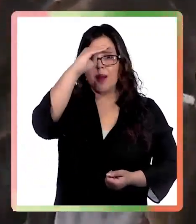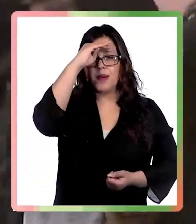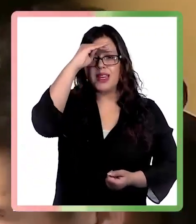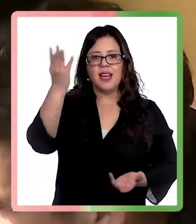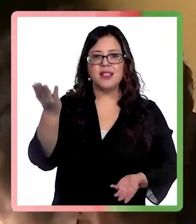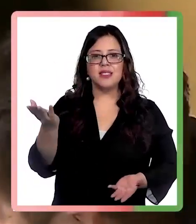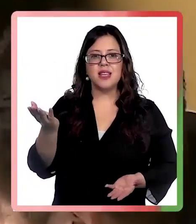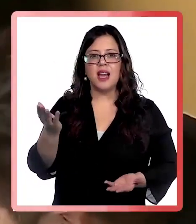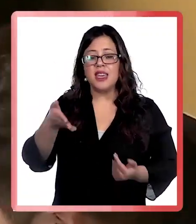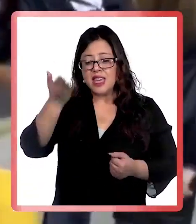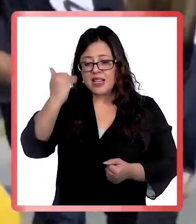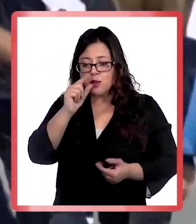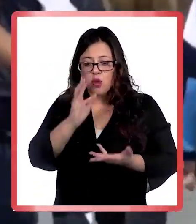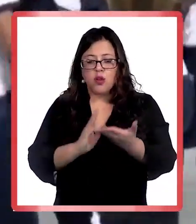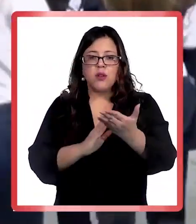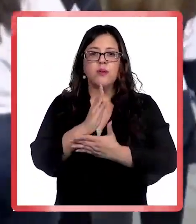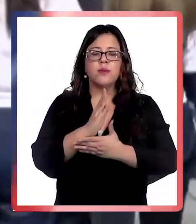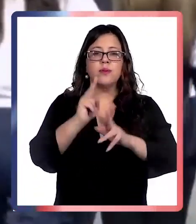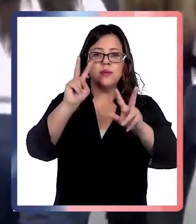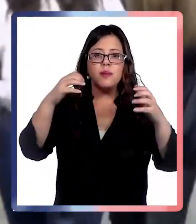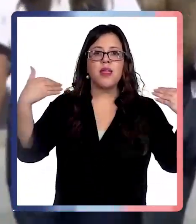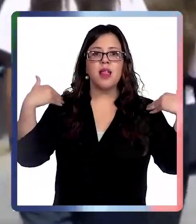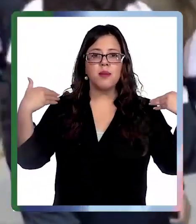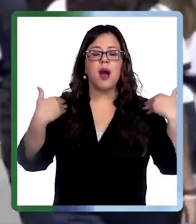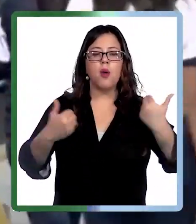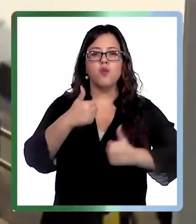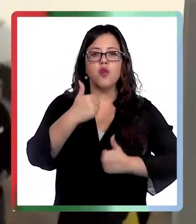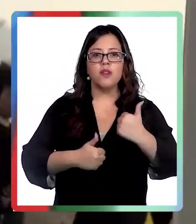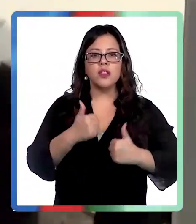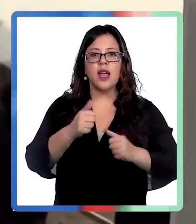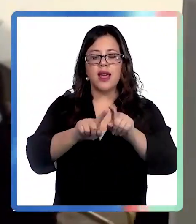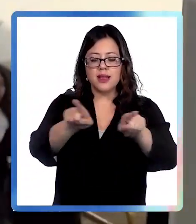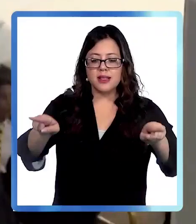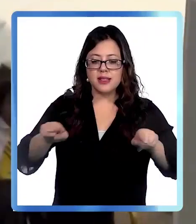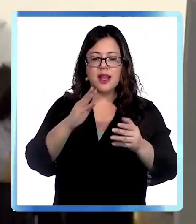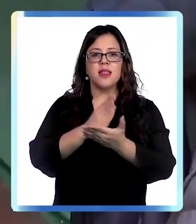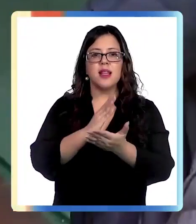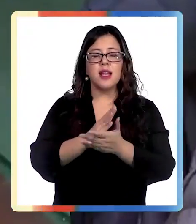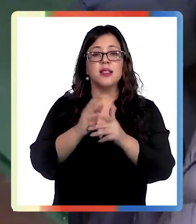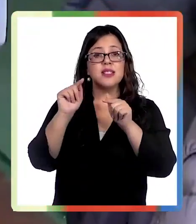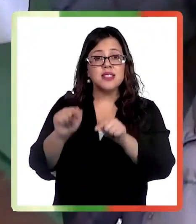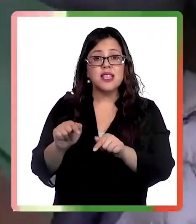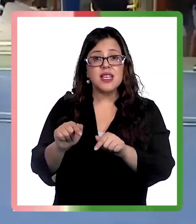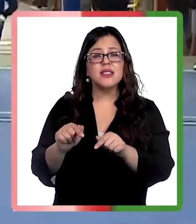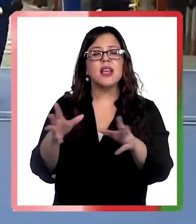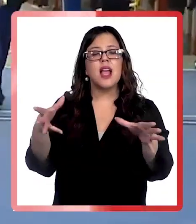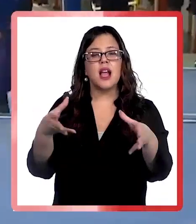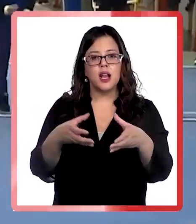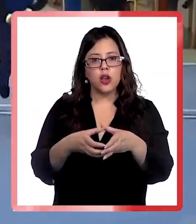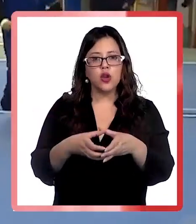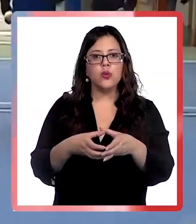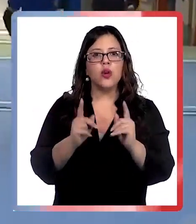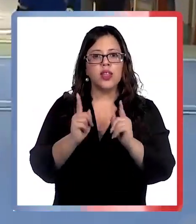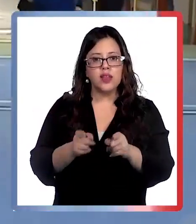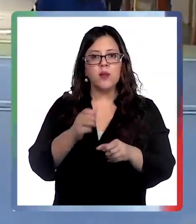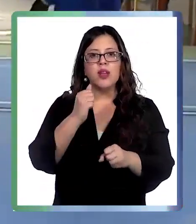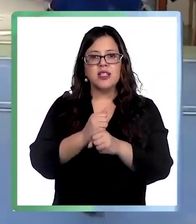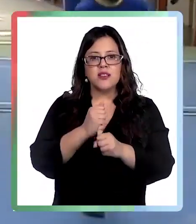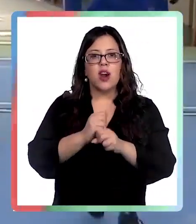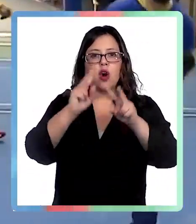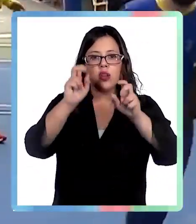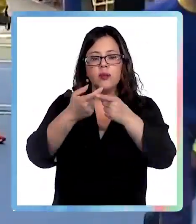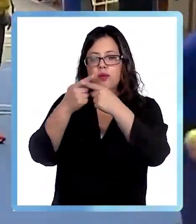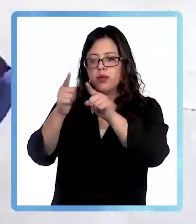práctica profesional en aula. Y es precisamente ese el segmento el que hay que ir abordando con otras políticas. Pero respondiendo a la pregunta, a pesar